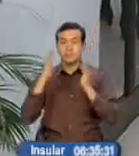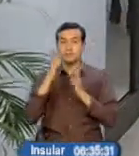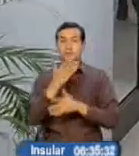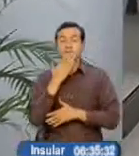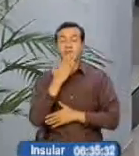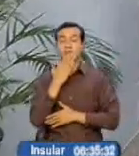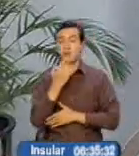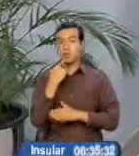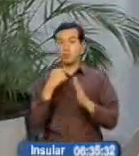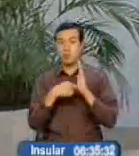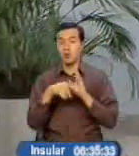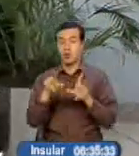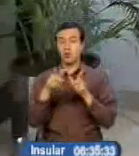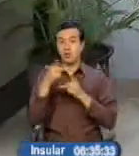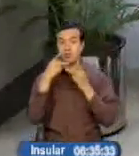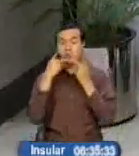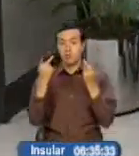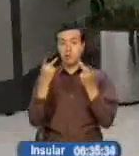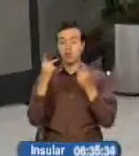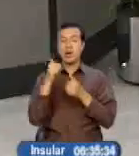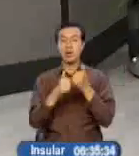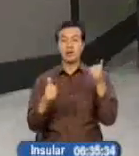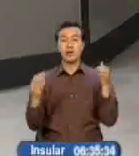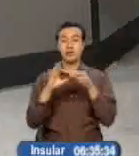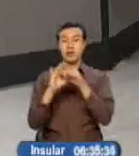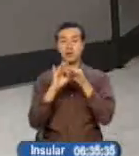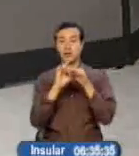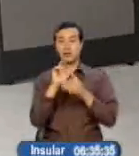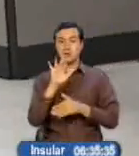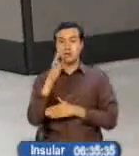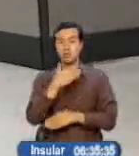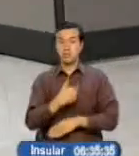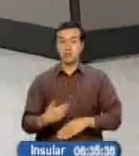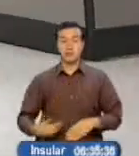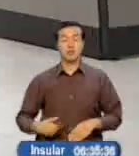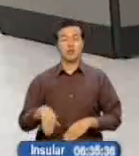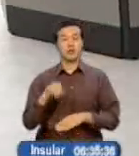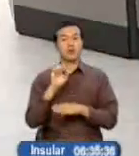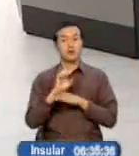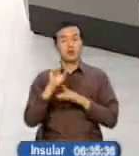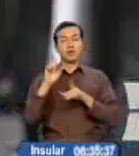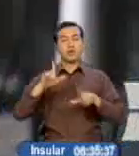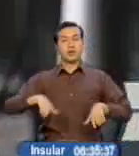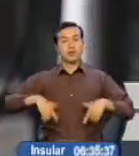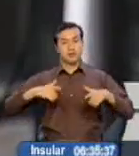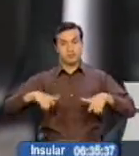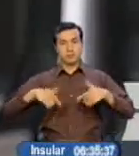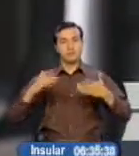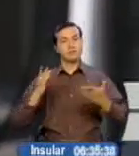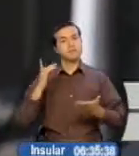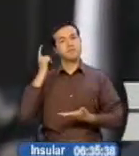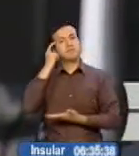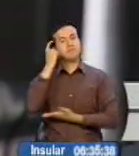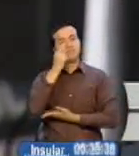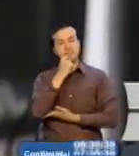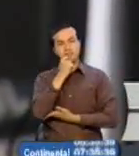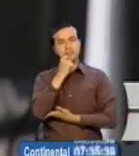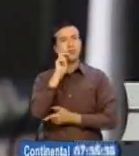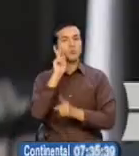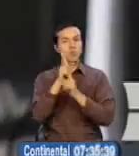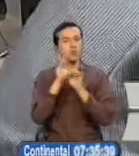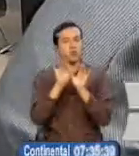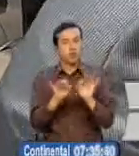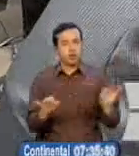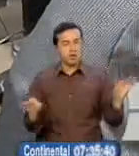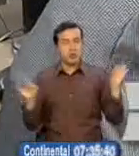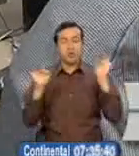en este caso de la radio pública, el candidato de Alianza País a la presidencia de la República, Lenín Moreno, considera que uno de los temas